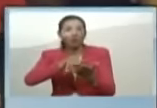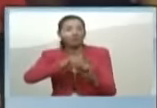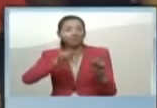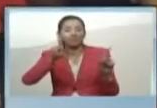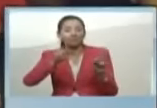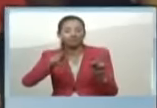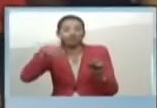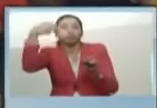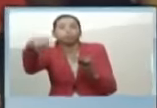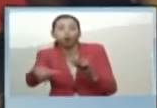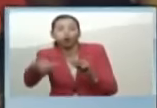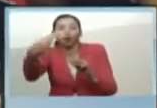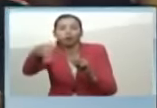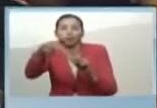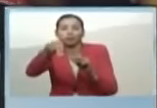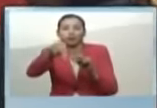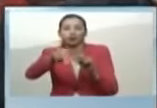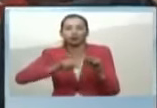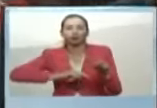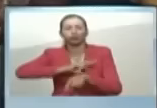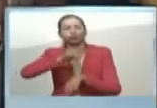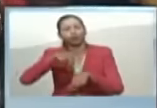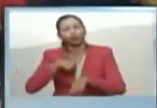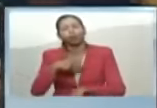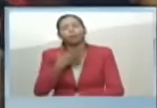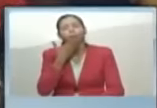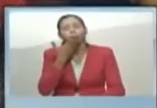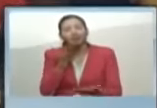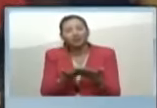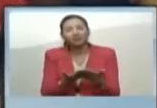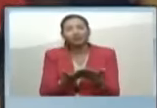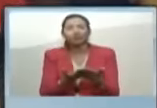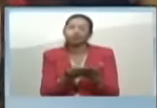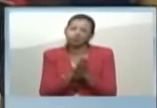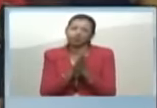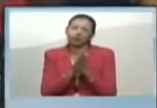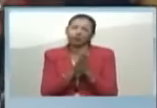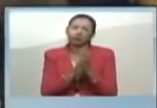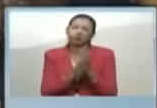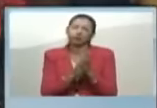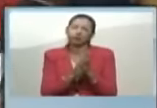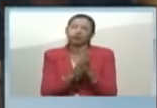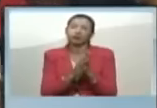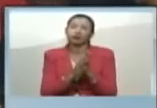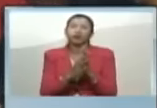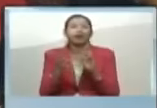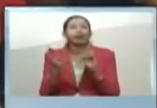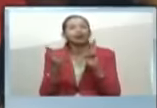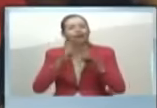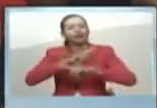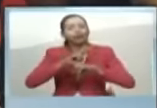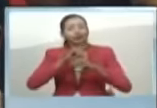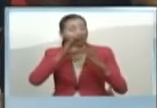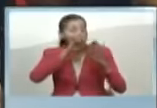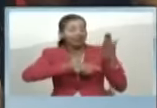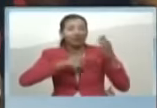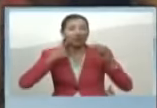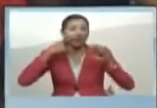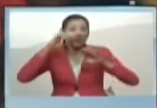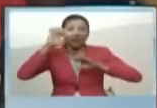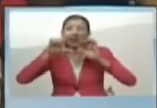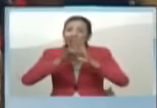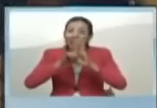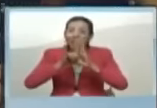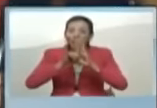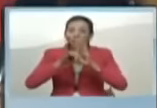noviembre. Nosotros estamos pidiendo en nuestro documento que esa sea revisada, esa ley orgánica de